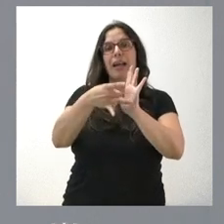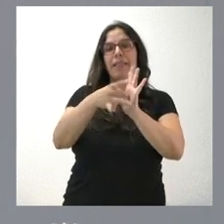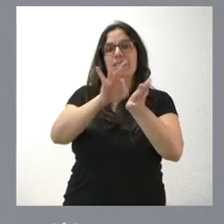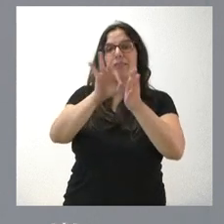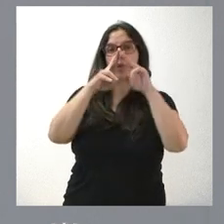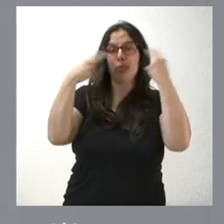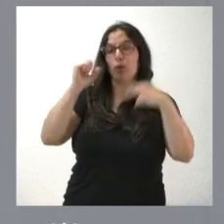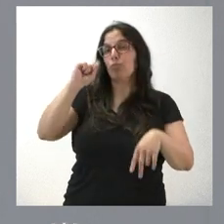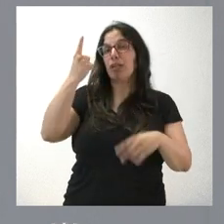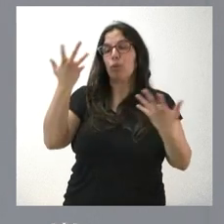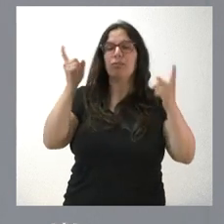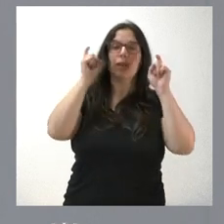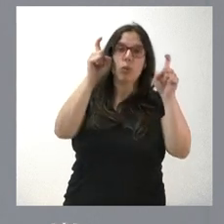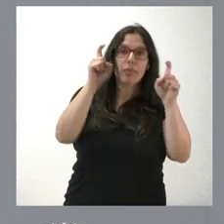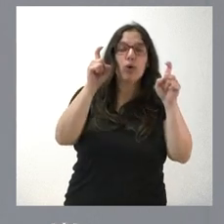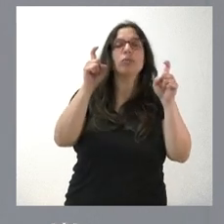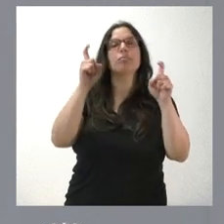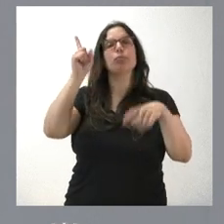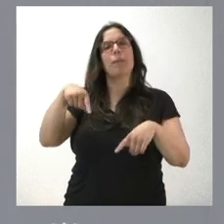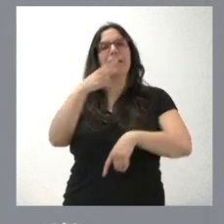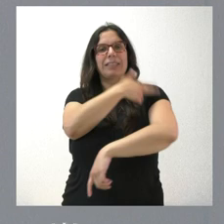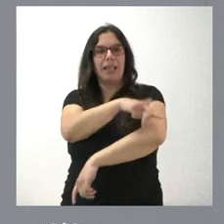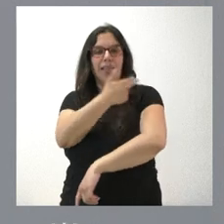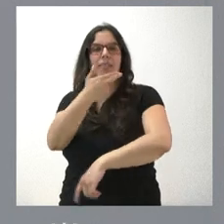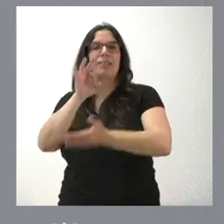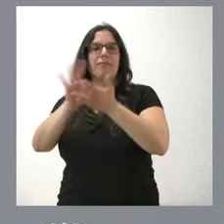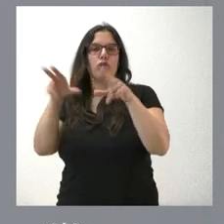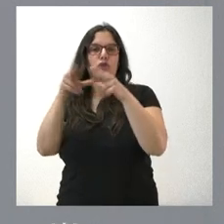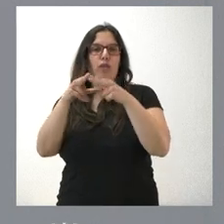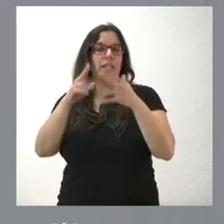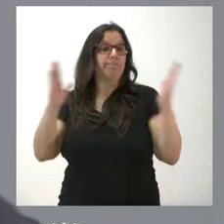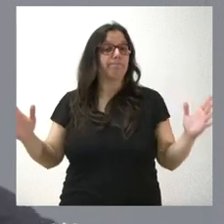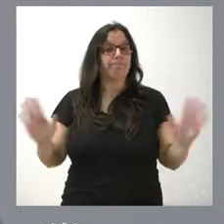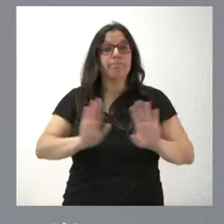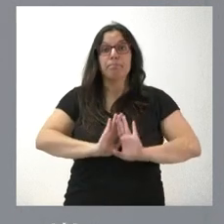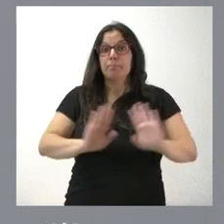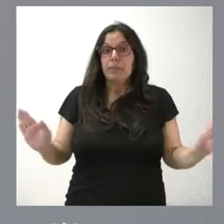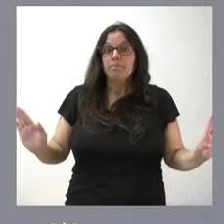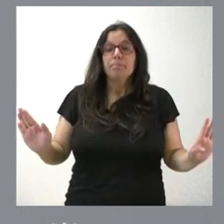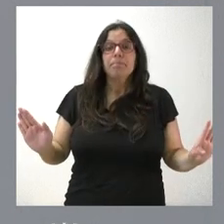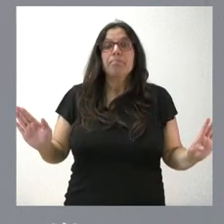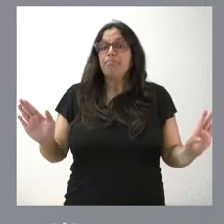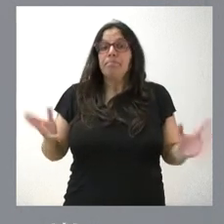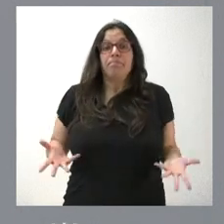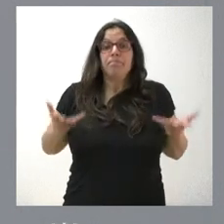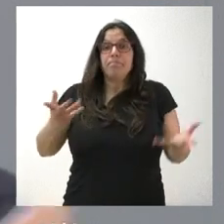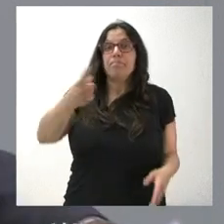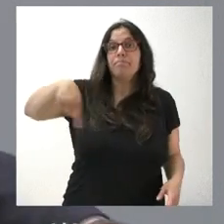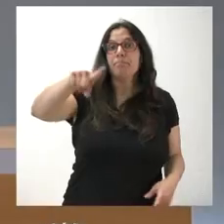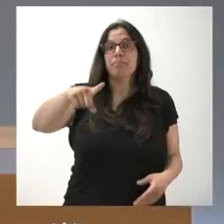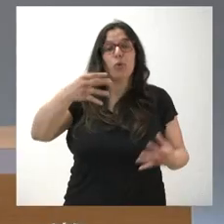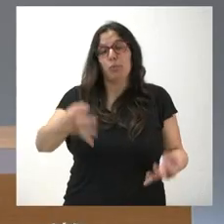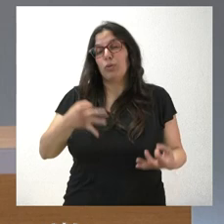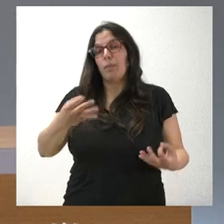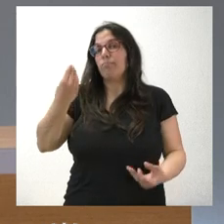públicos, fundamentalmente en educación, pero también en sanidad y en servicios sociales. Y sin más, pues estoy a su disposición, como